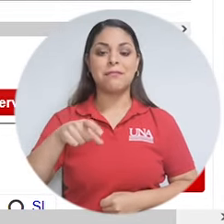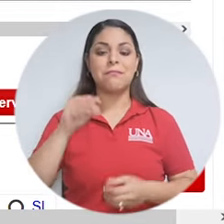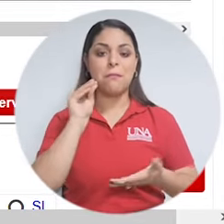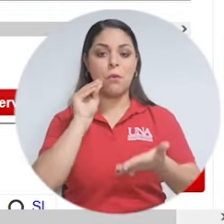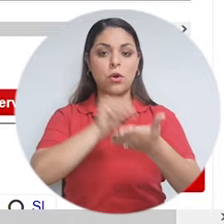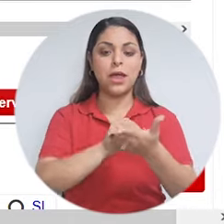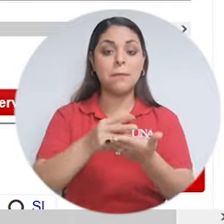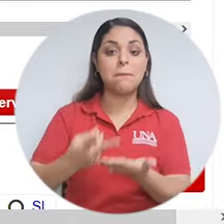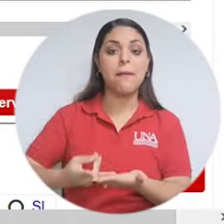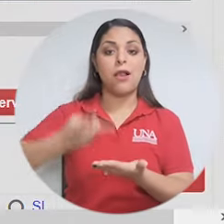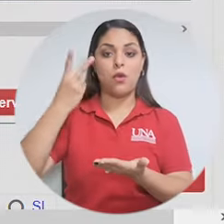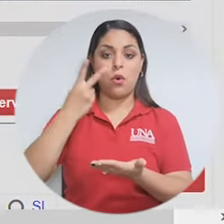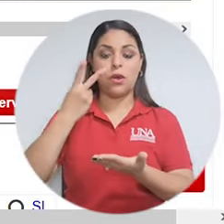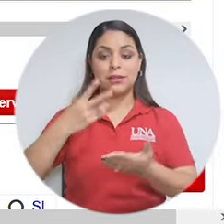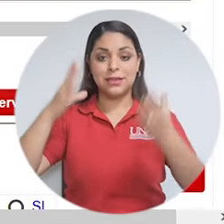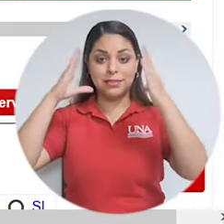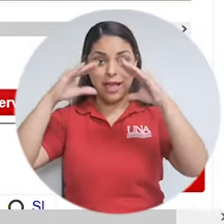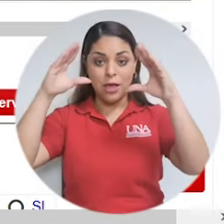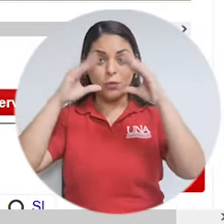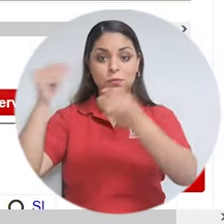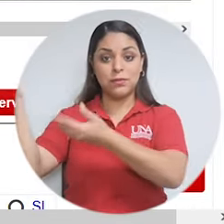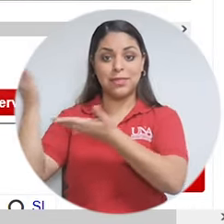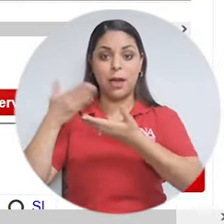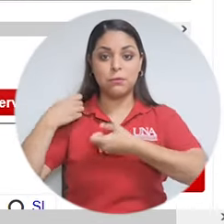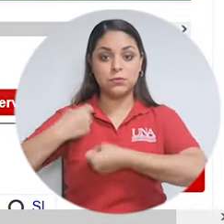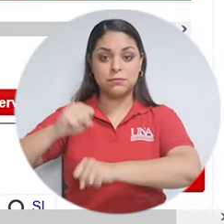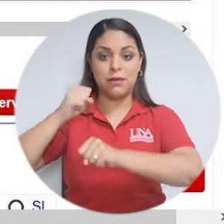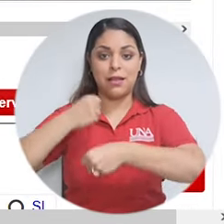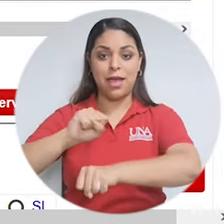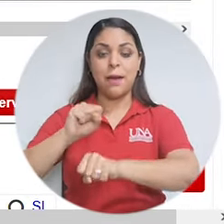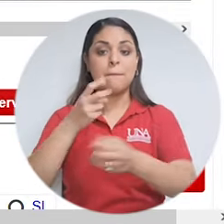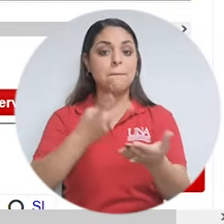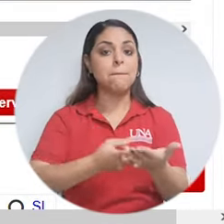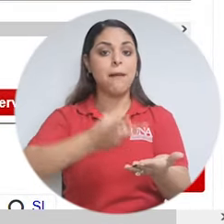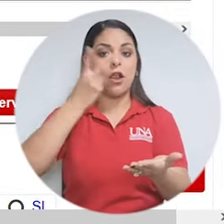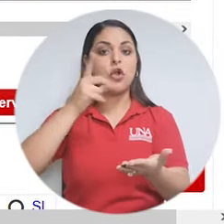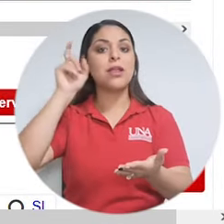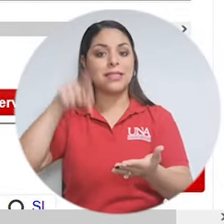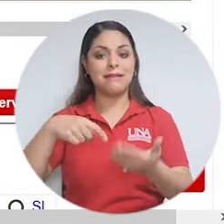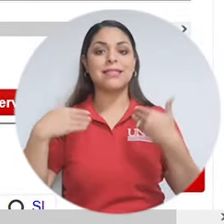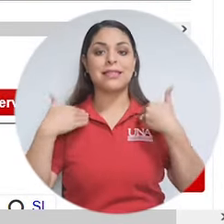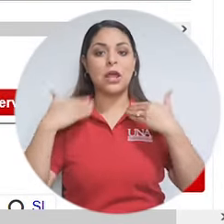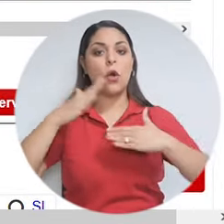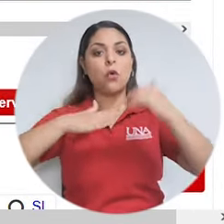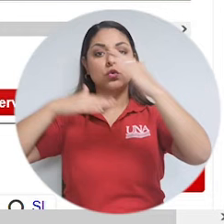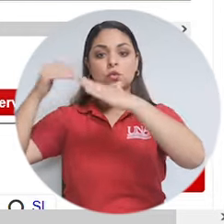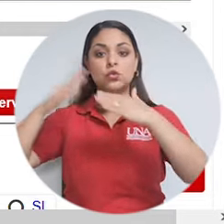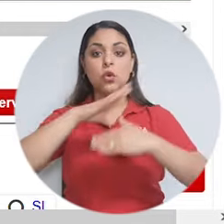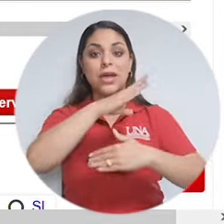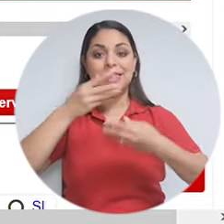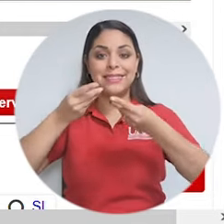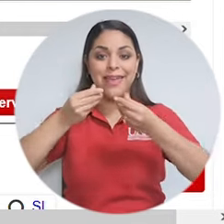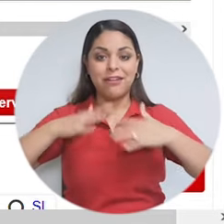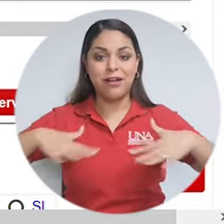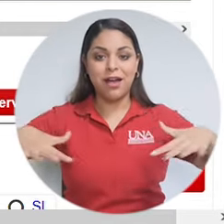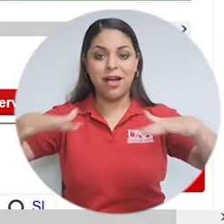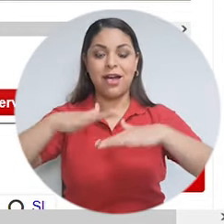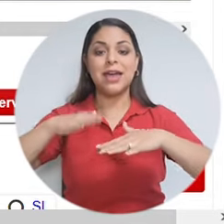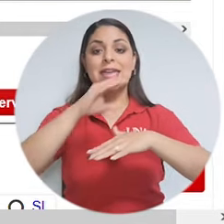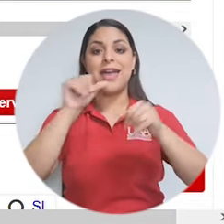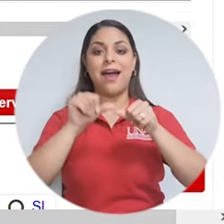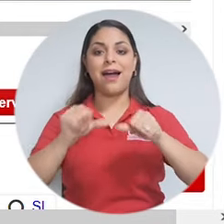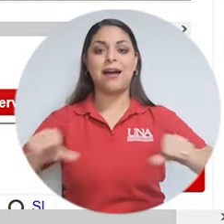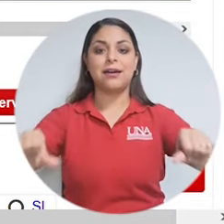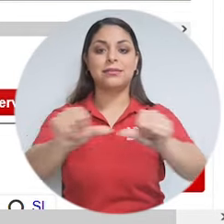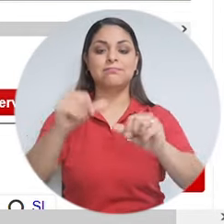otorgado por la municipalidad. El valor debe incluir la construcción y el terreno y el área de construcción de la